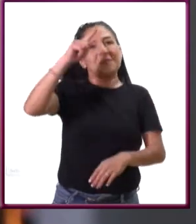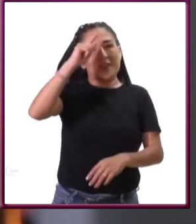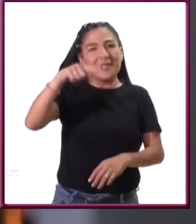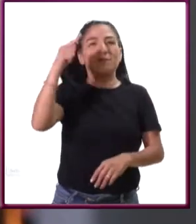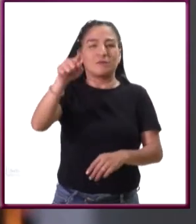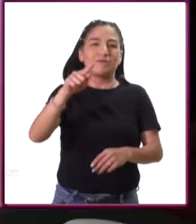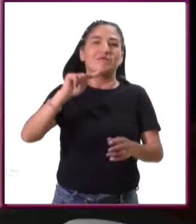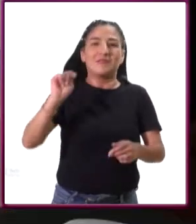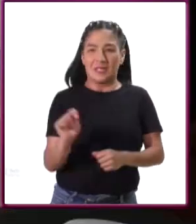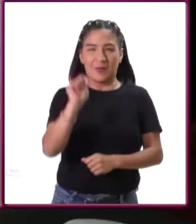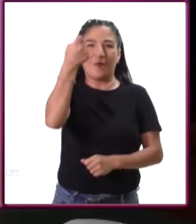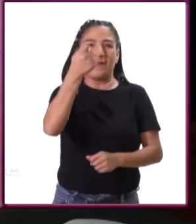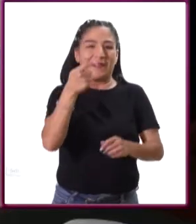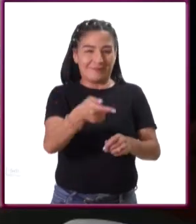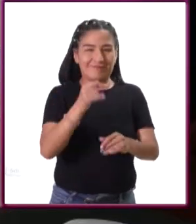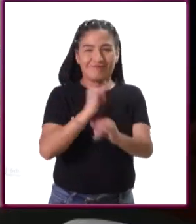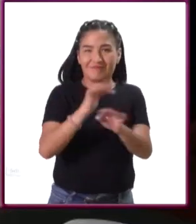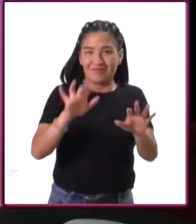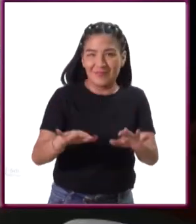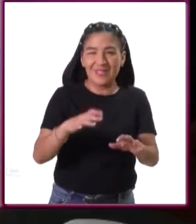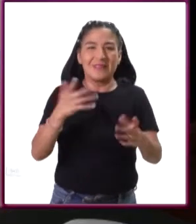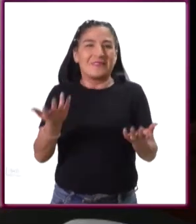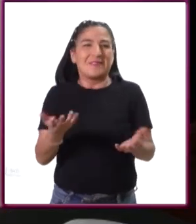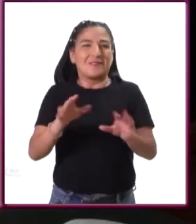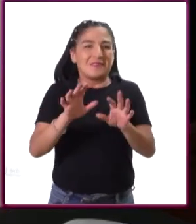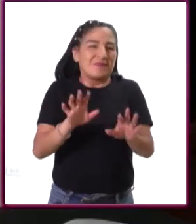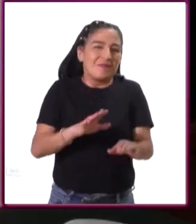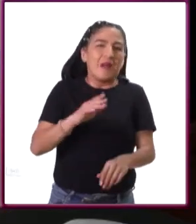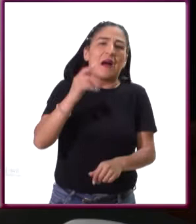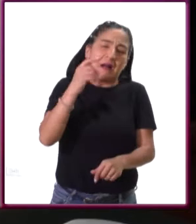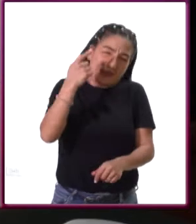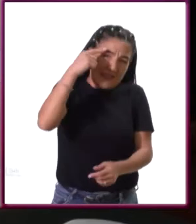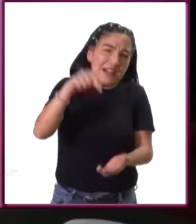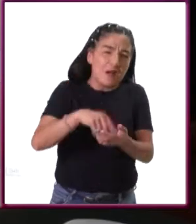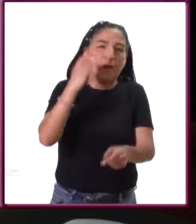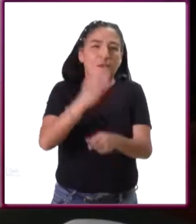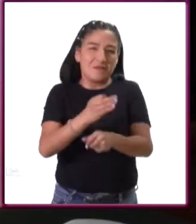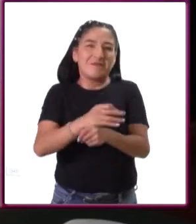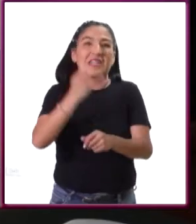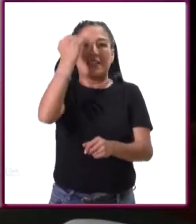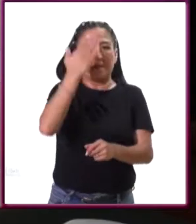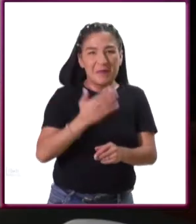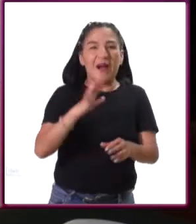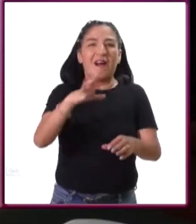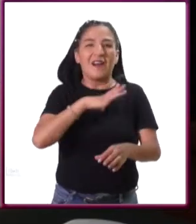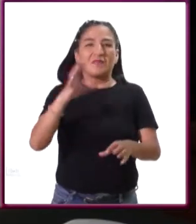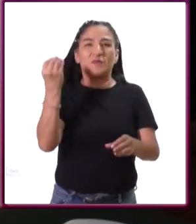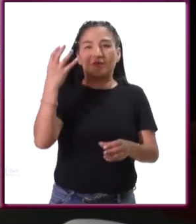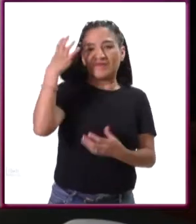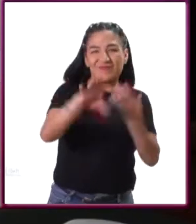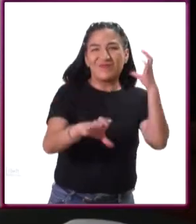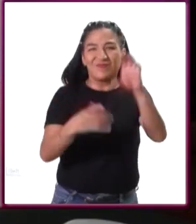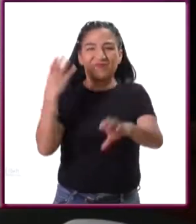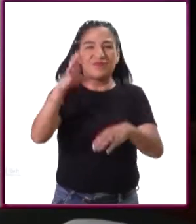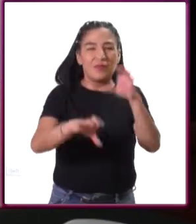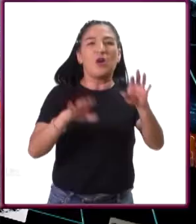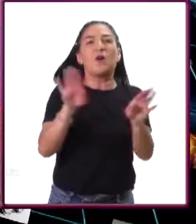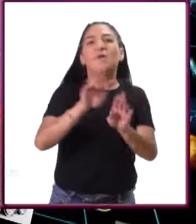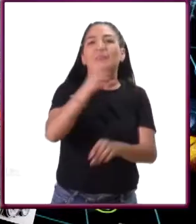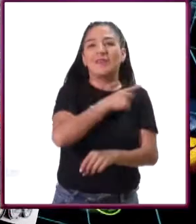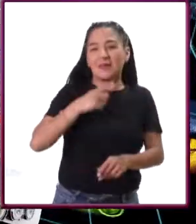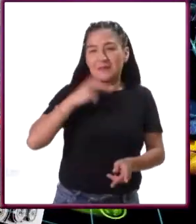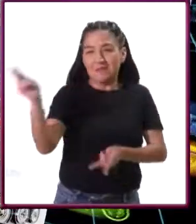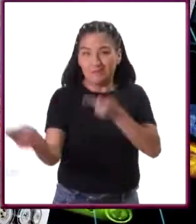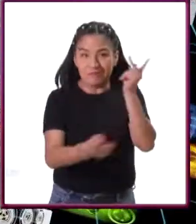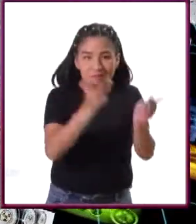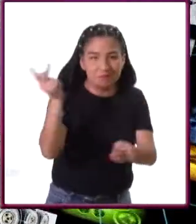respecto? Creo que hoy día hay muchísimas imágenes circulando, definitivamente debe de haber muchos sondeos al respecto, como